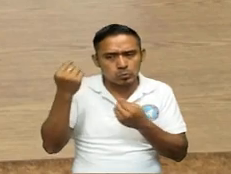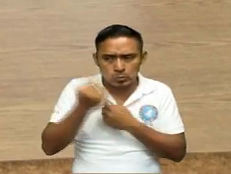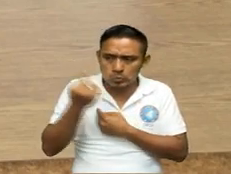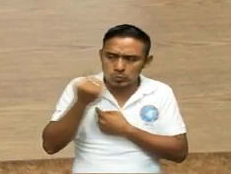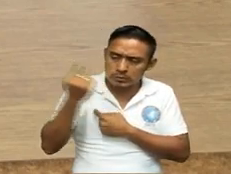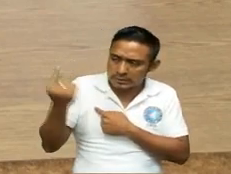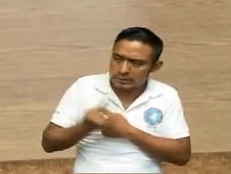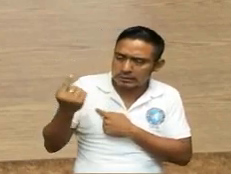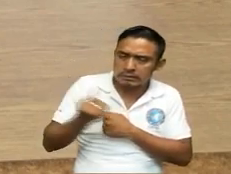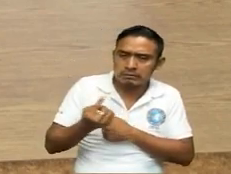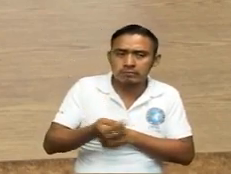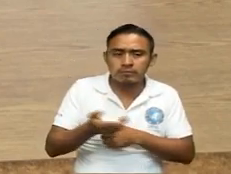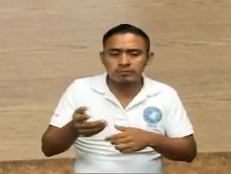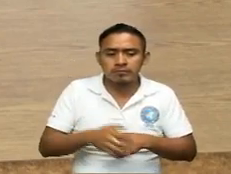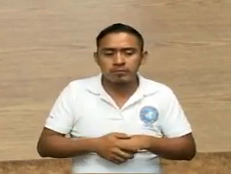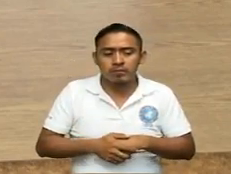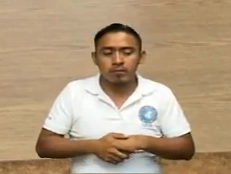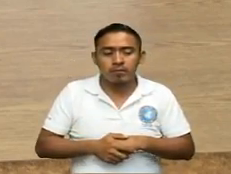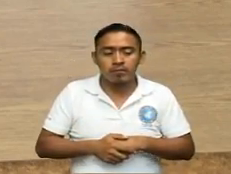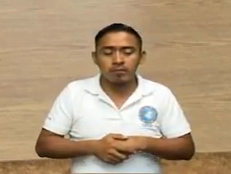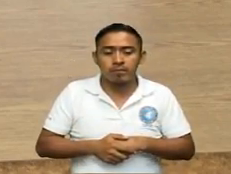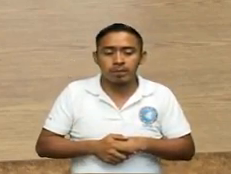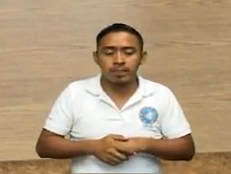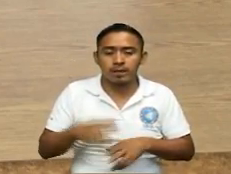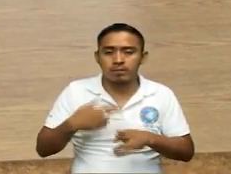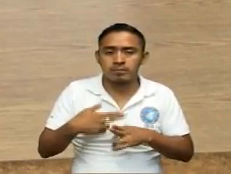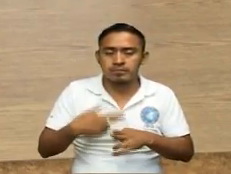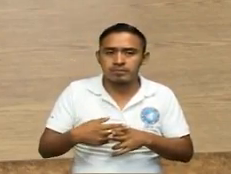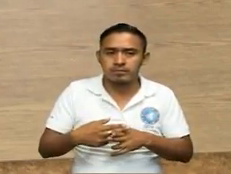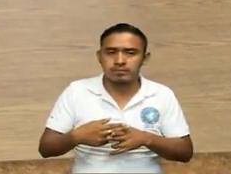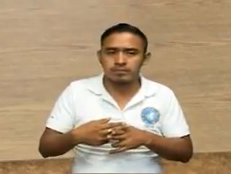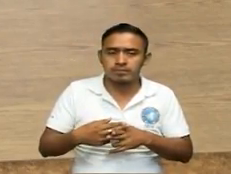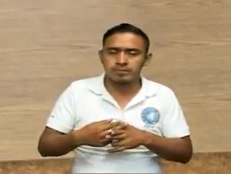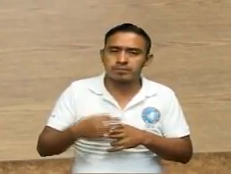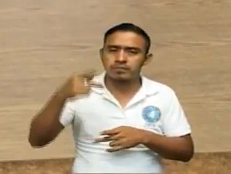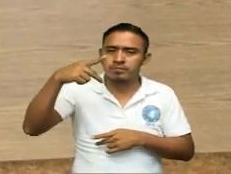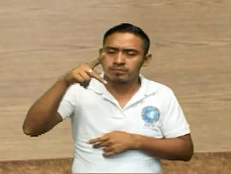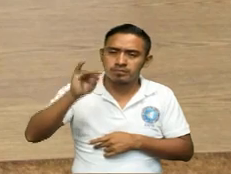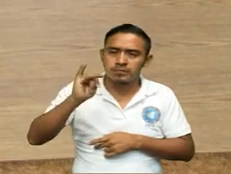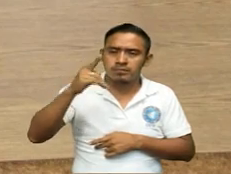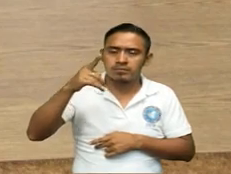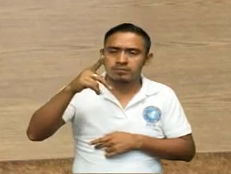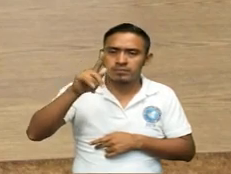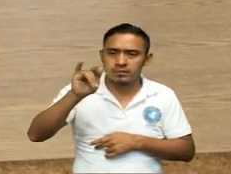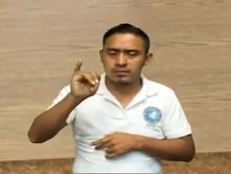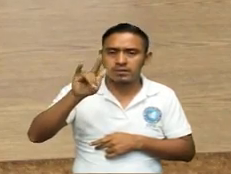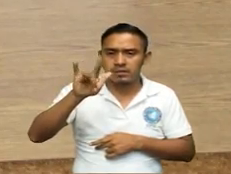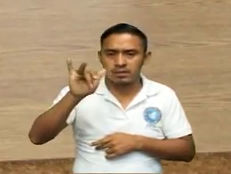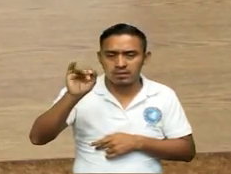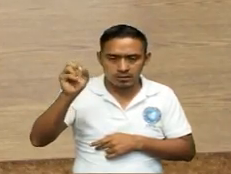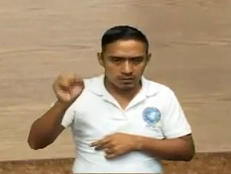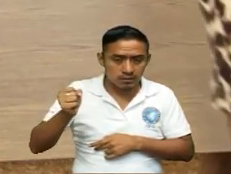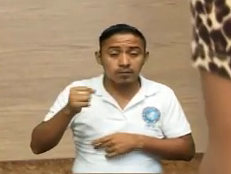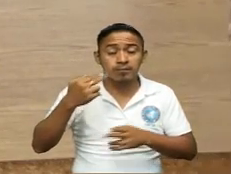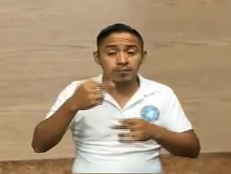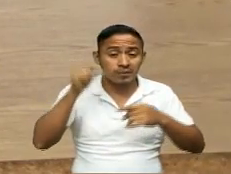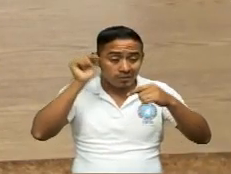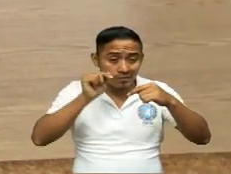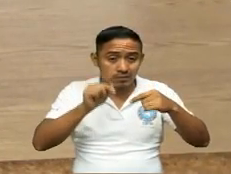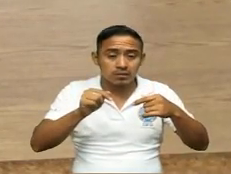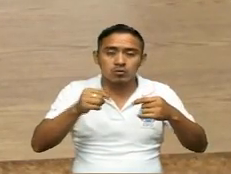que es otro tipo de hongo, eso se llama pitiriasis versicolor. Entonces, la pitiriasis versicolor está dentro de la clasificación